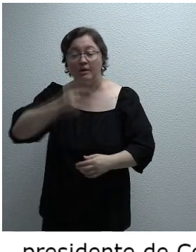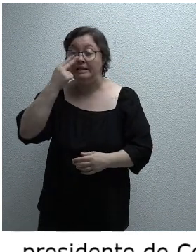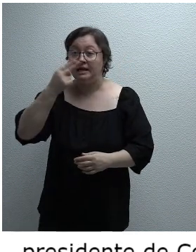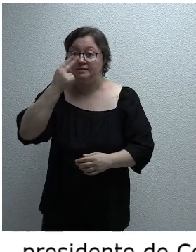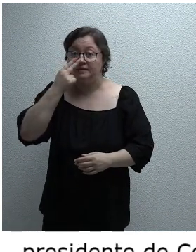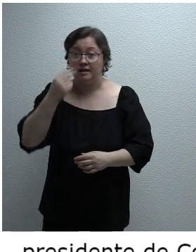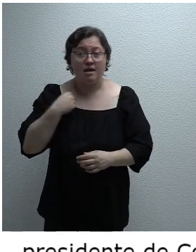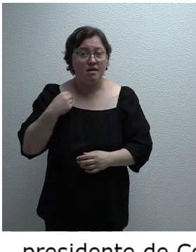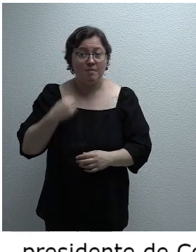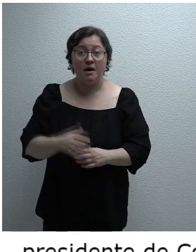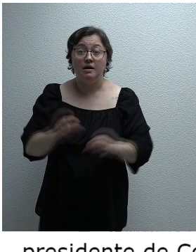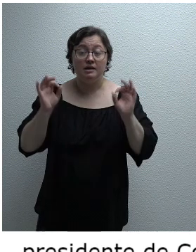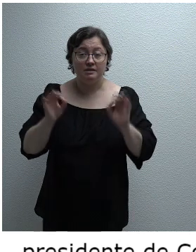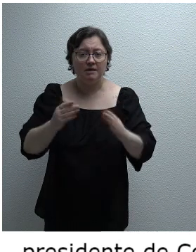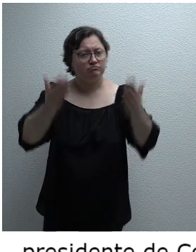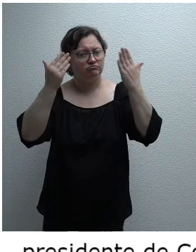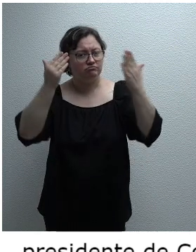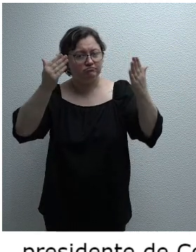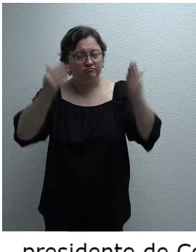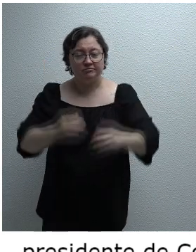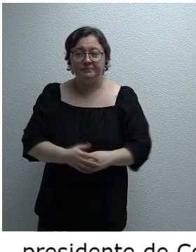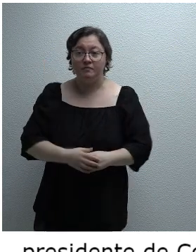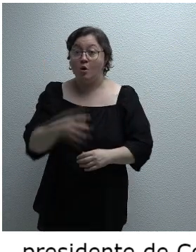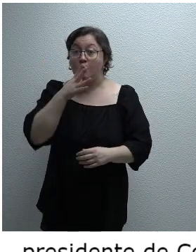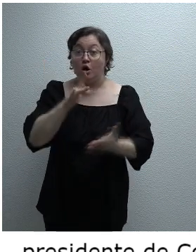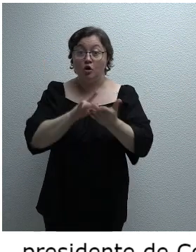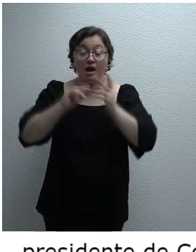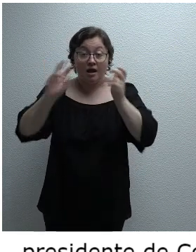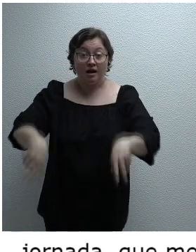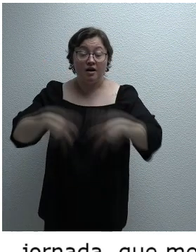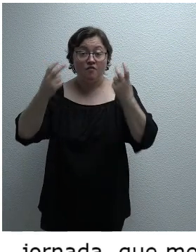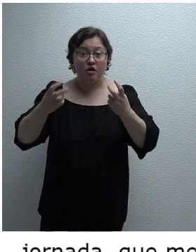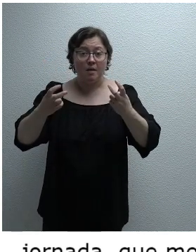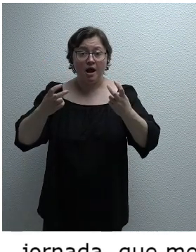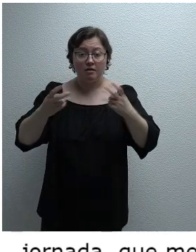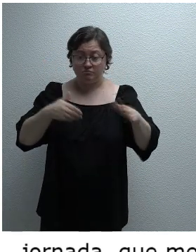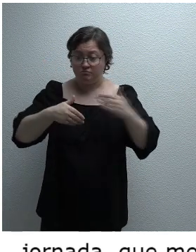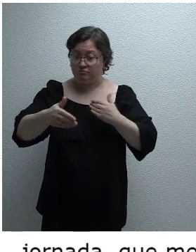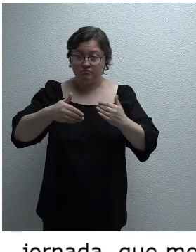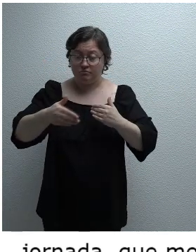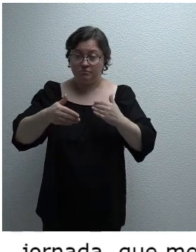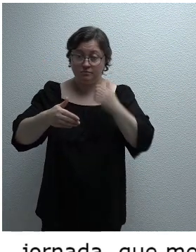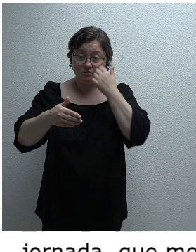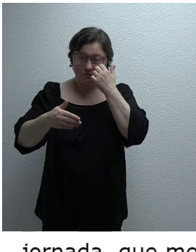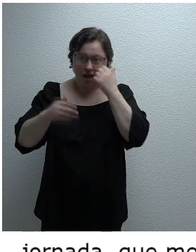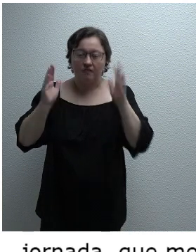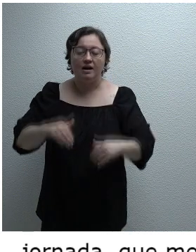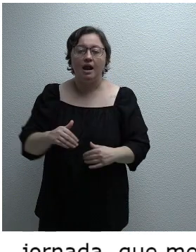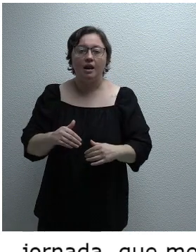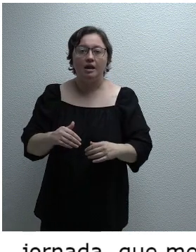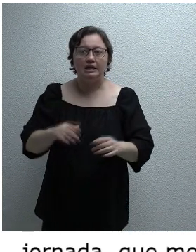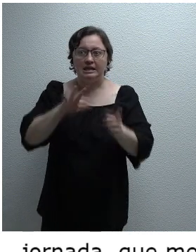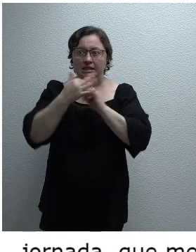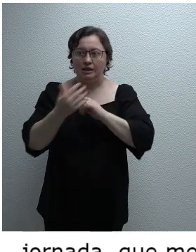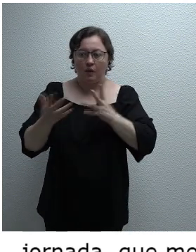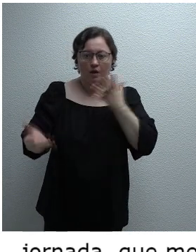interesantísima, y desde luego dar la enhorabuena porque esta reforma termine y regule esta